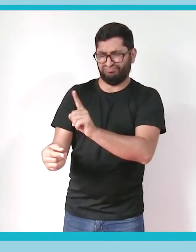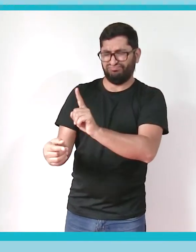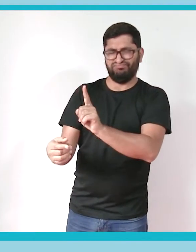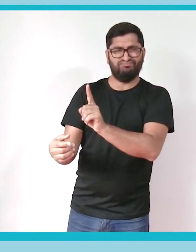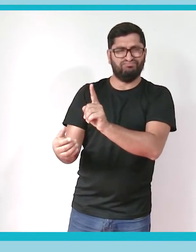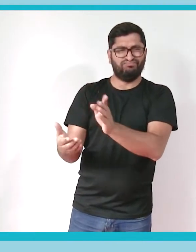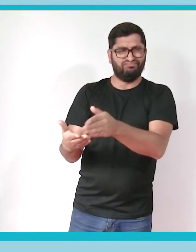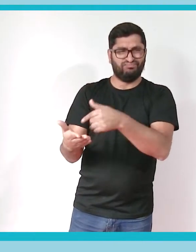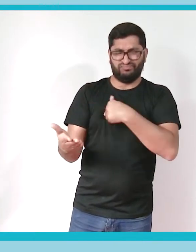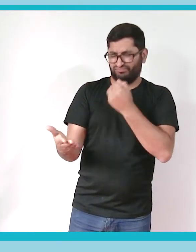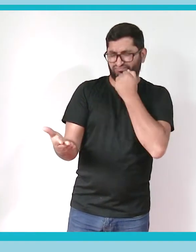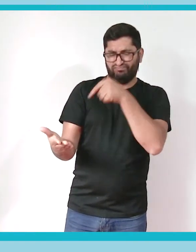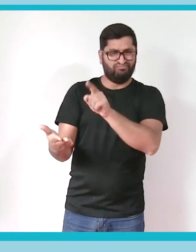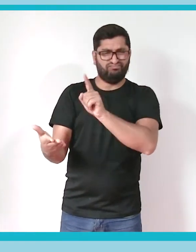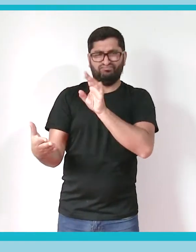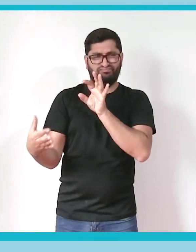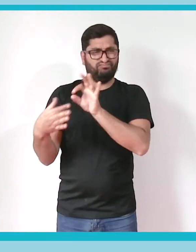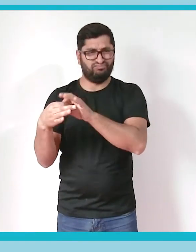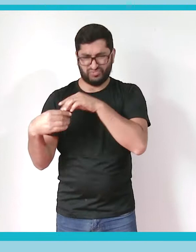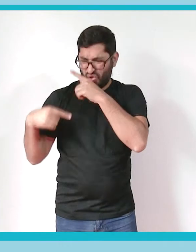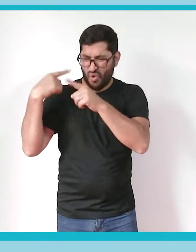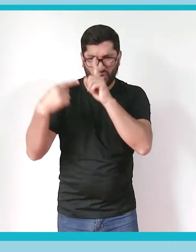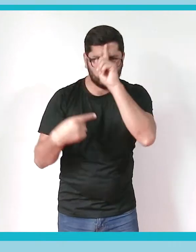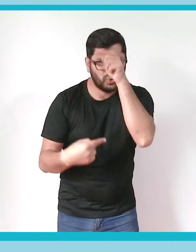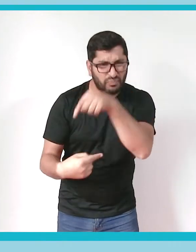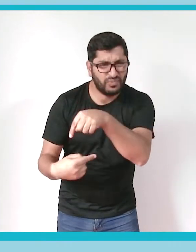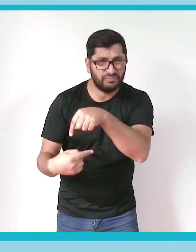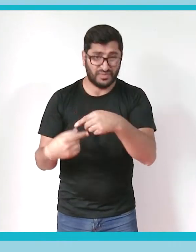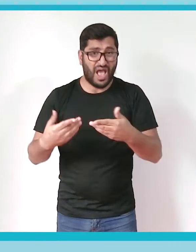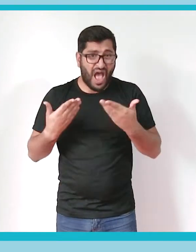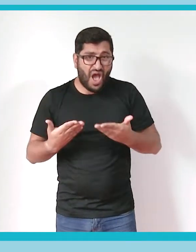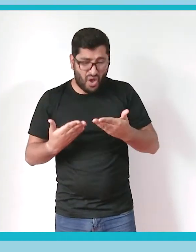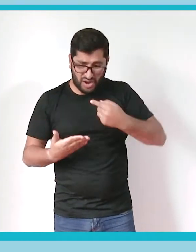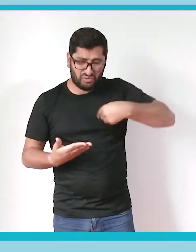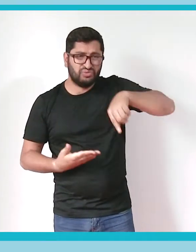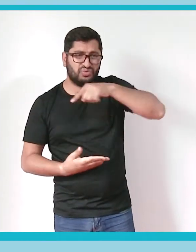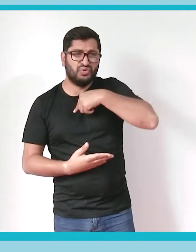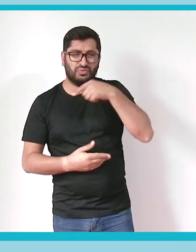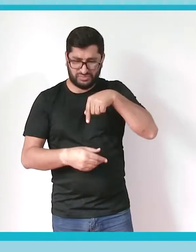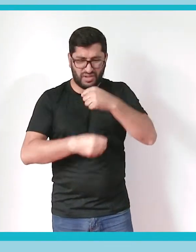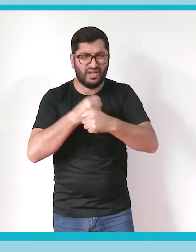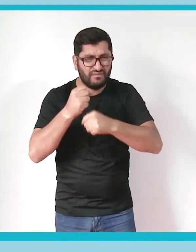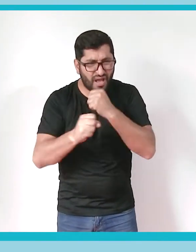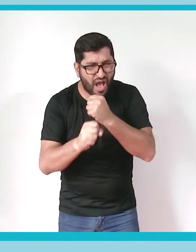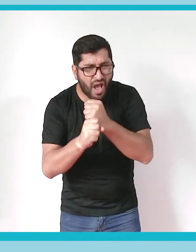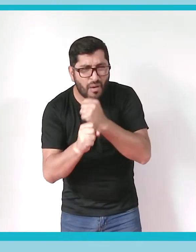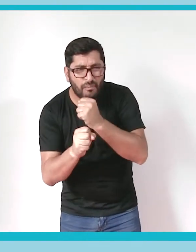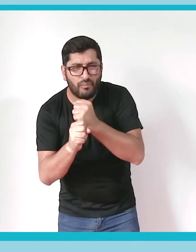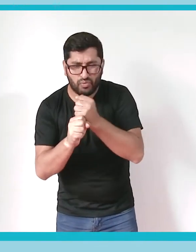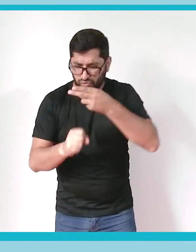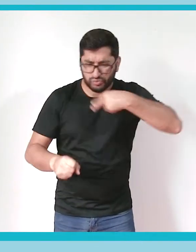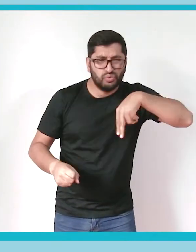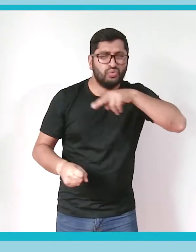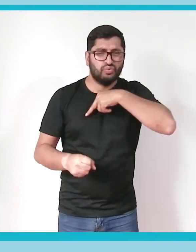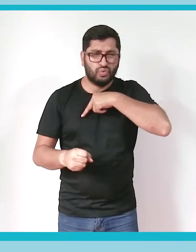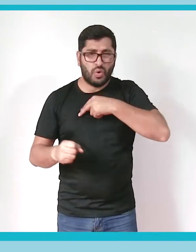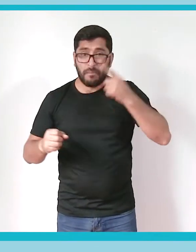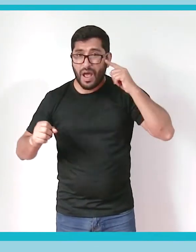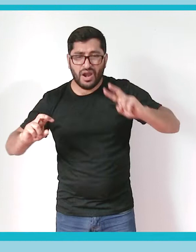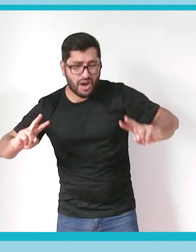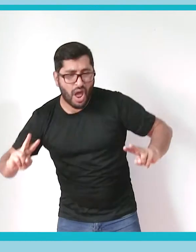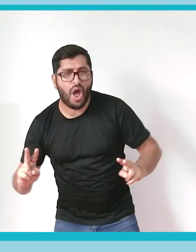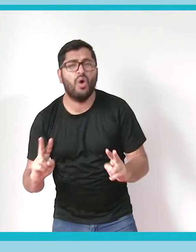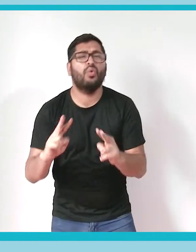mismos, y entonces hoy día el trabajo nuestro es revitalizar